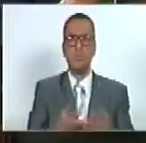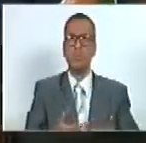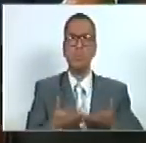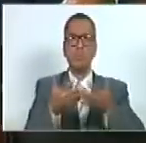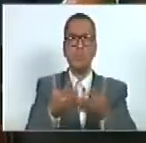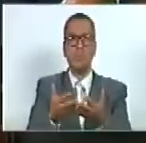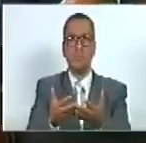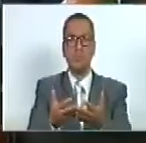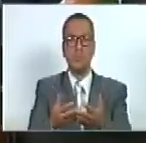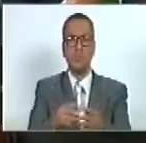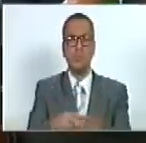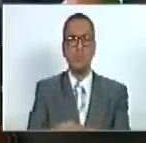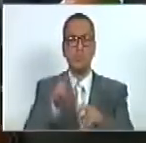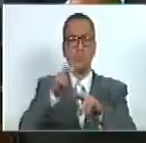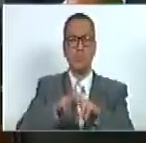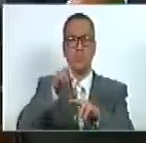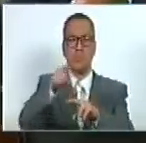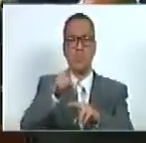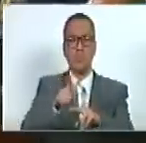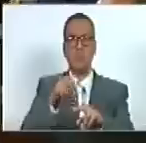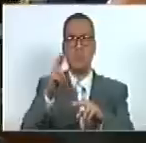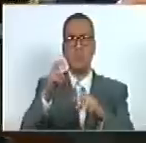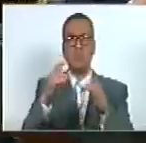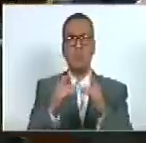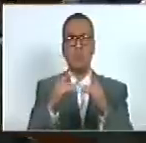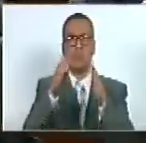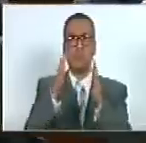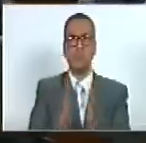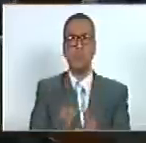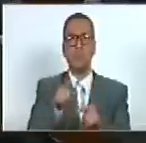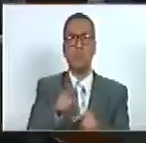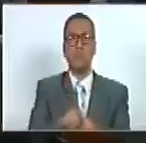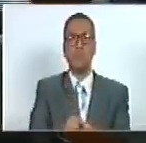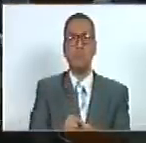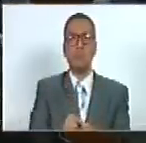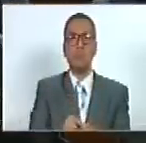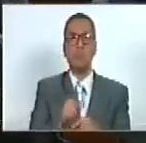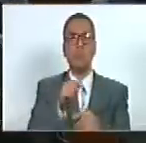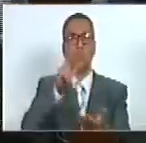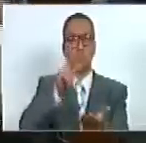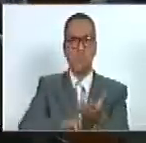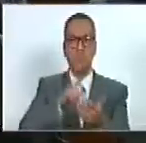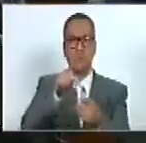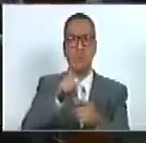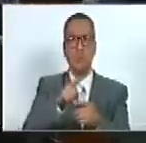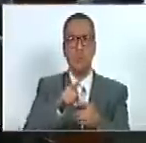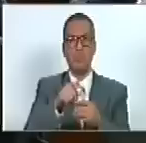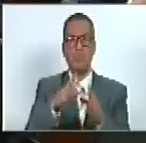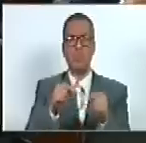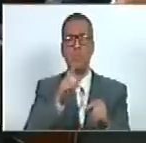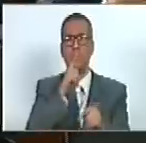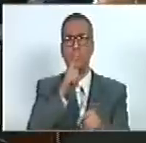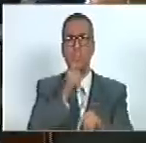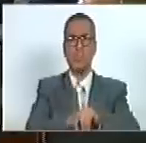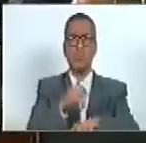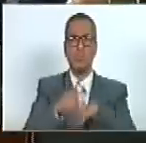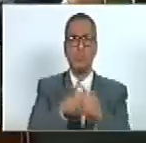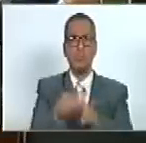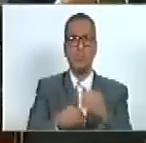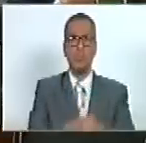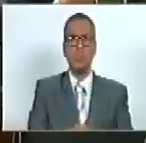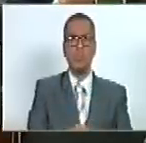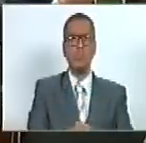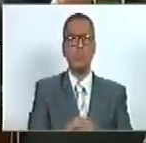se le termina otorgando al sentarse allí en una mesa espuria, termina convalidándole sus pecados.